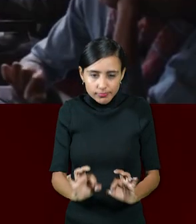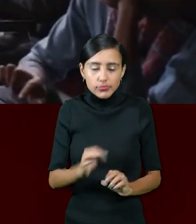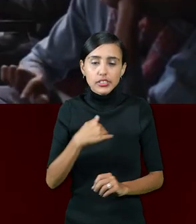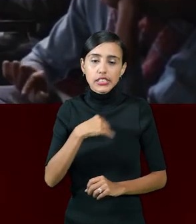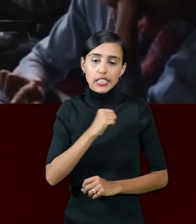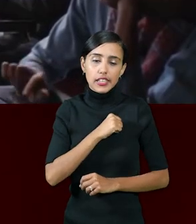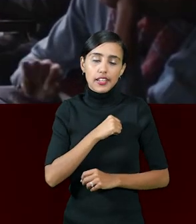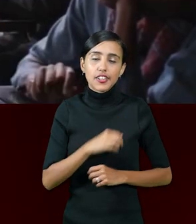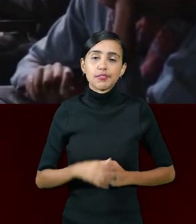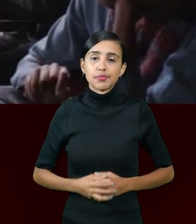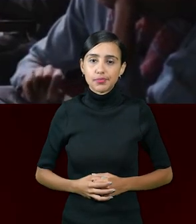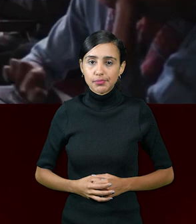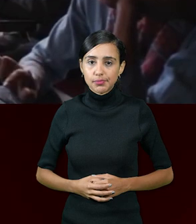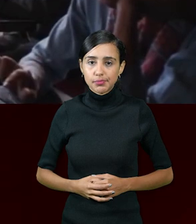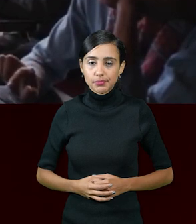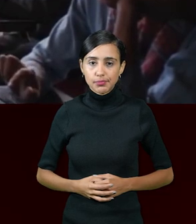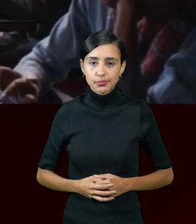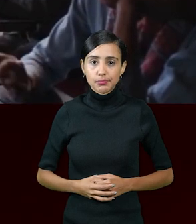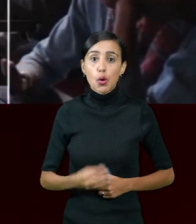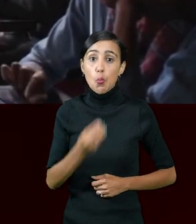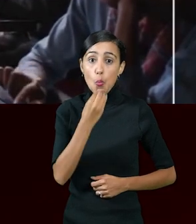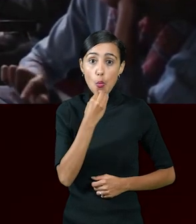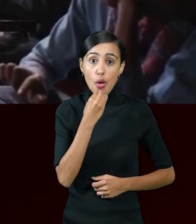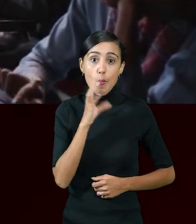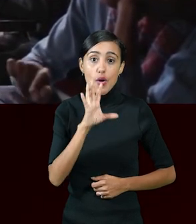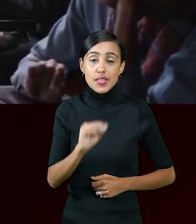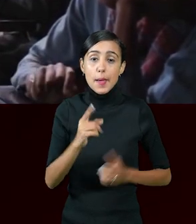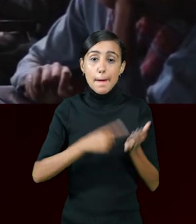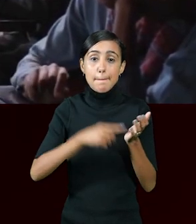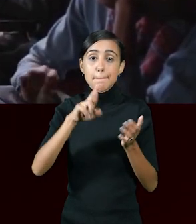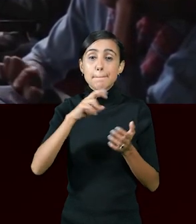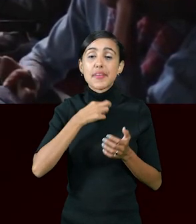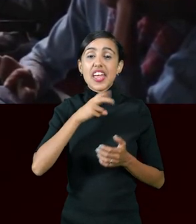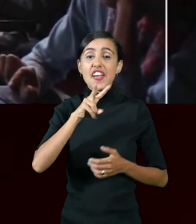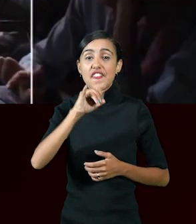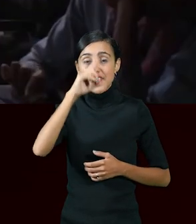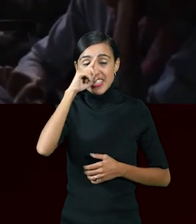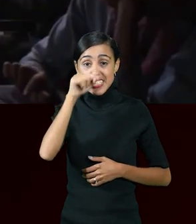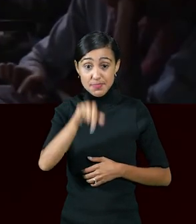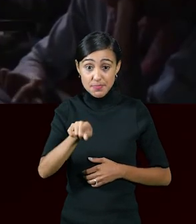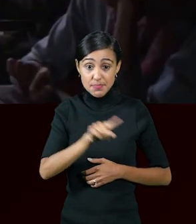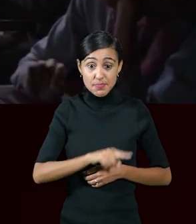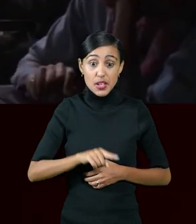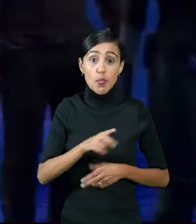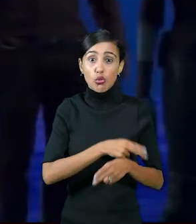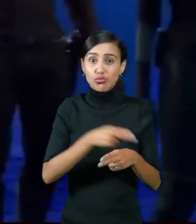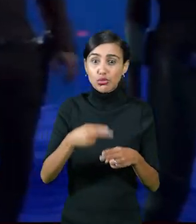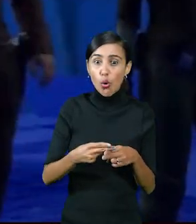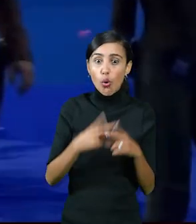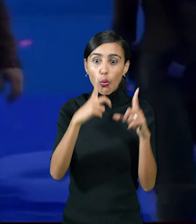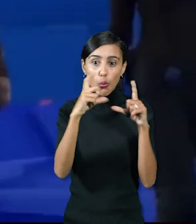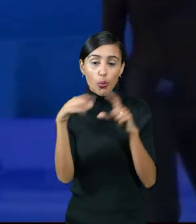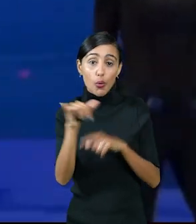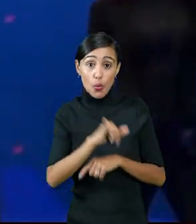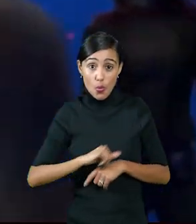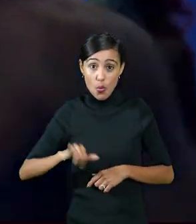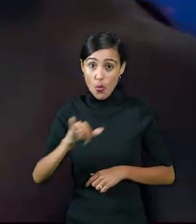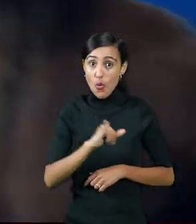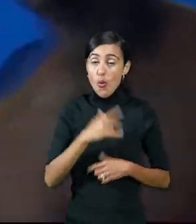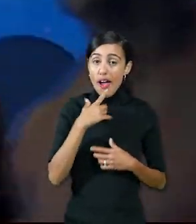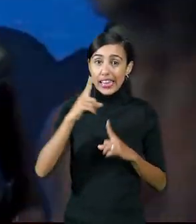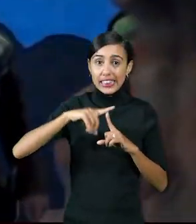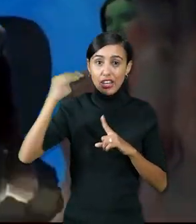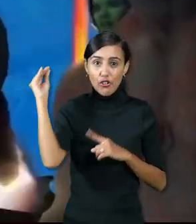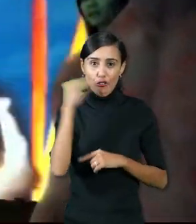quiere. Se puede decir que la previs es un storyboard evolucionado, el salto tecnológico